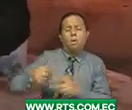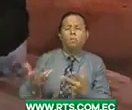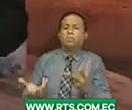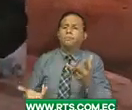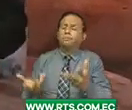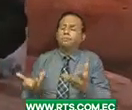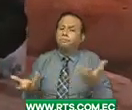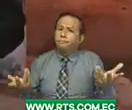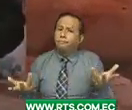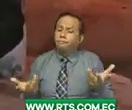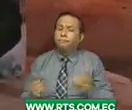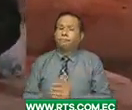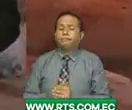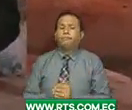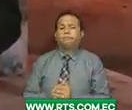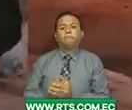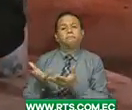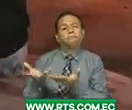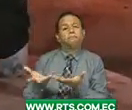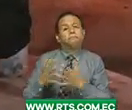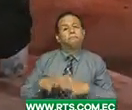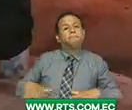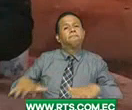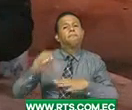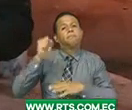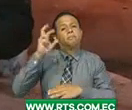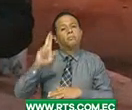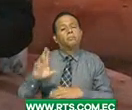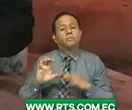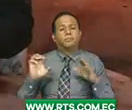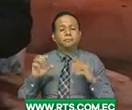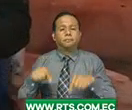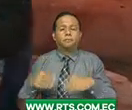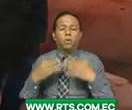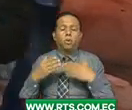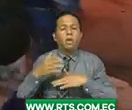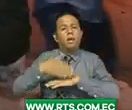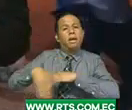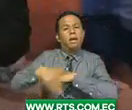otros disparos. Es lo que ha sucedido acá en el suroeste de Guayaquil, en la